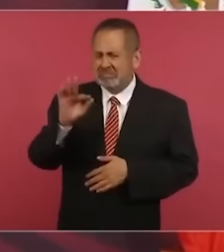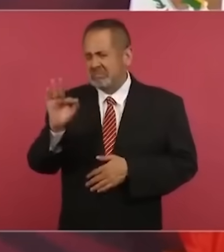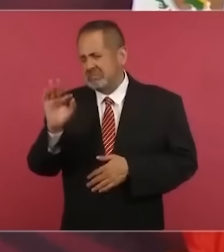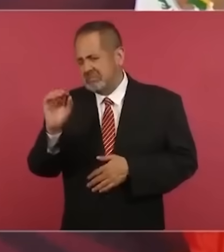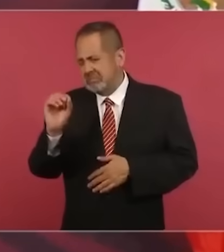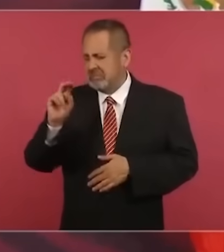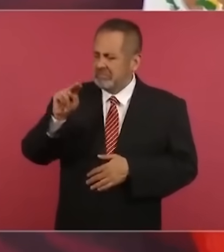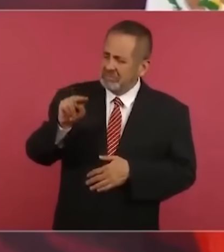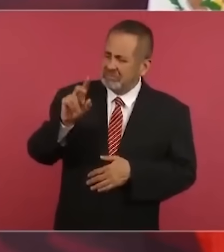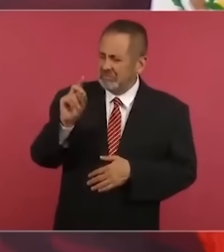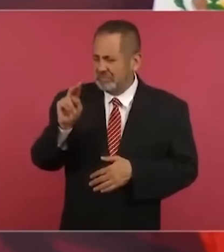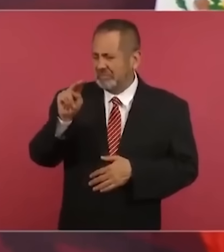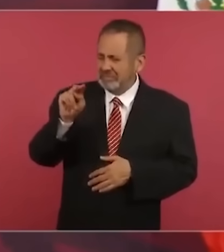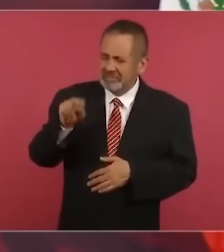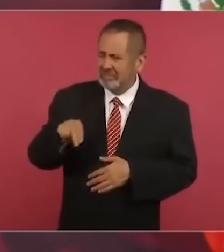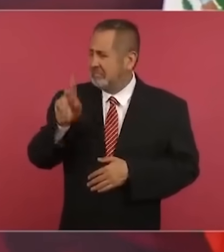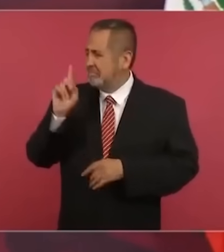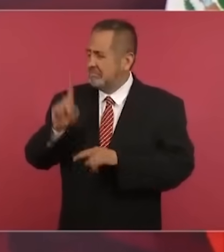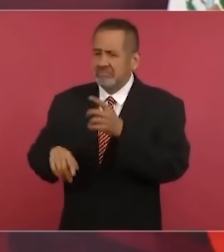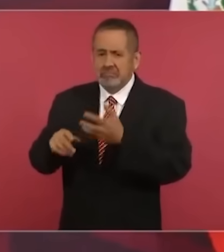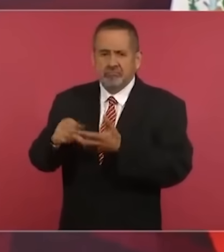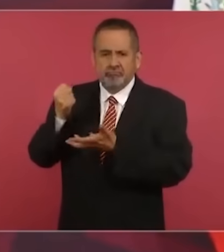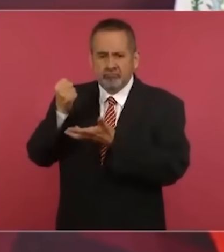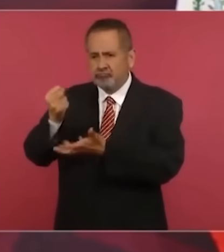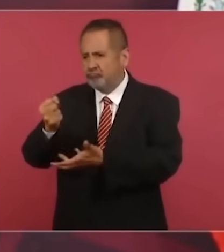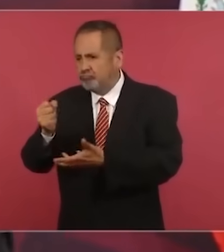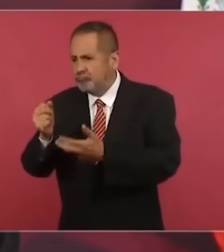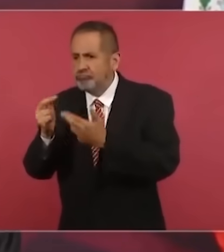Fonden. Sí,